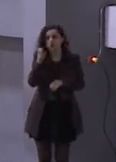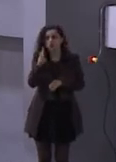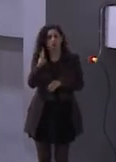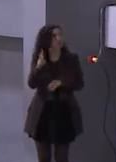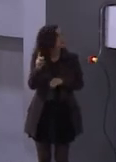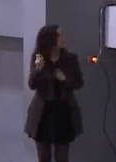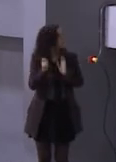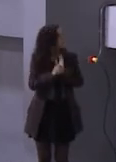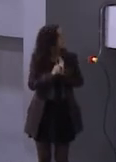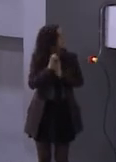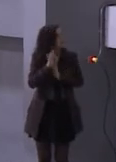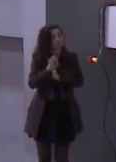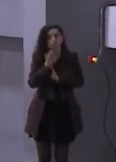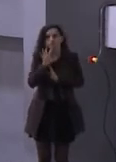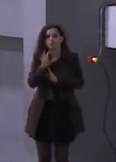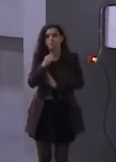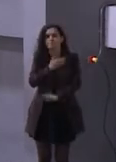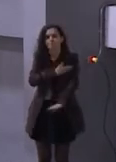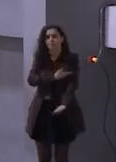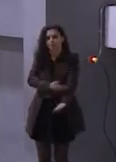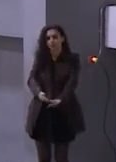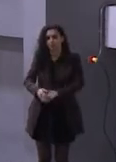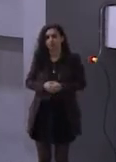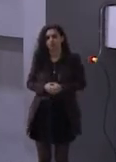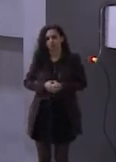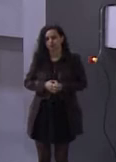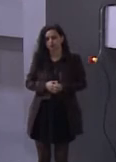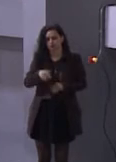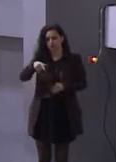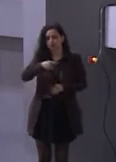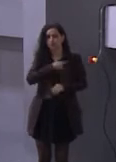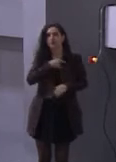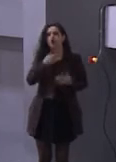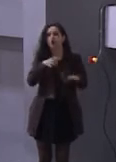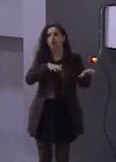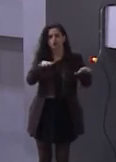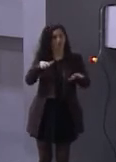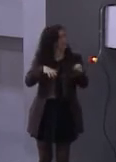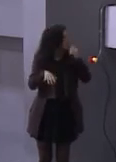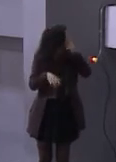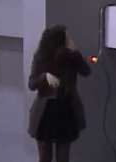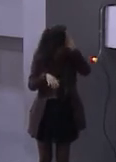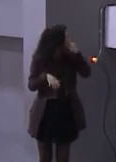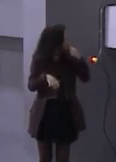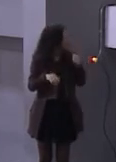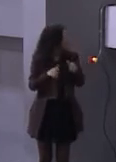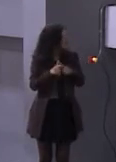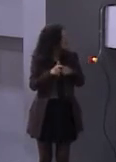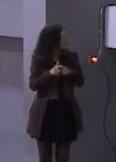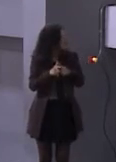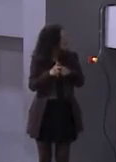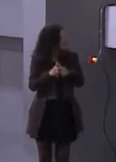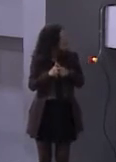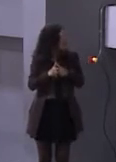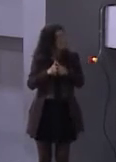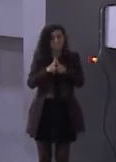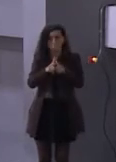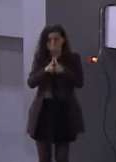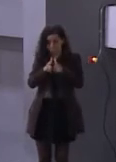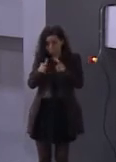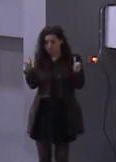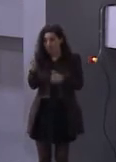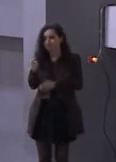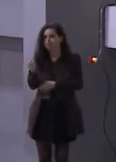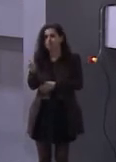112.531.000.000. ¿Sí? ¿Y esos gastos cómo están distribuidos en la pedagógica? Pues la mayoría de nuestros recursos